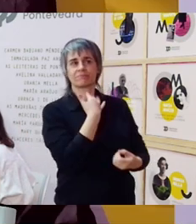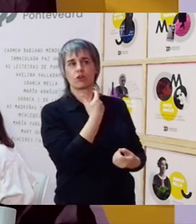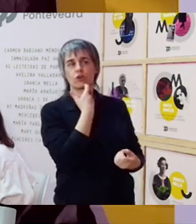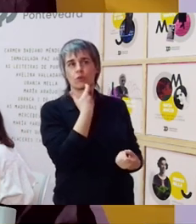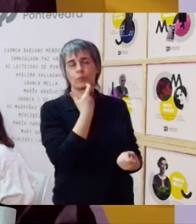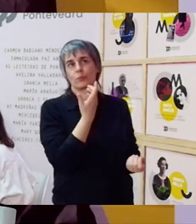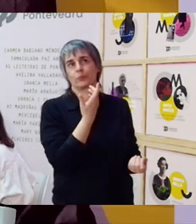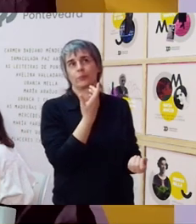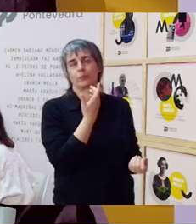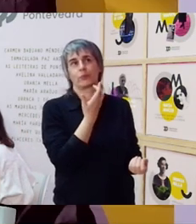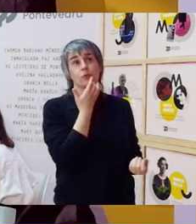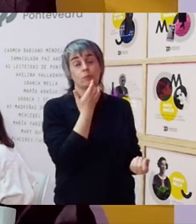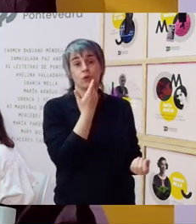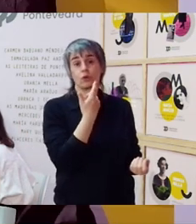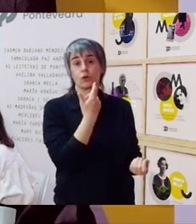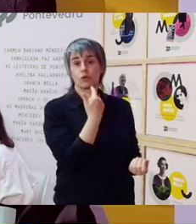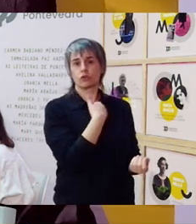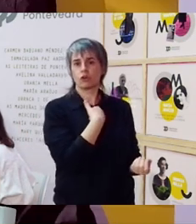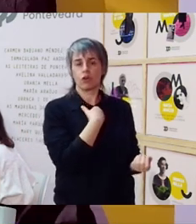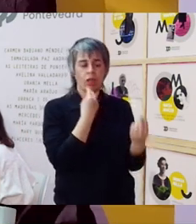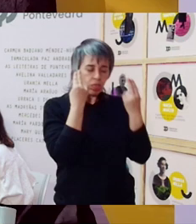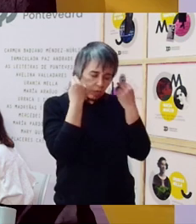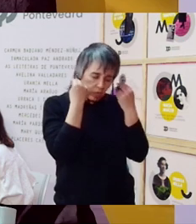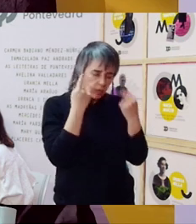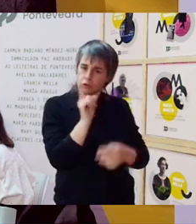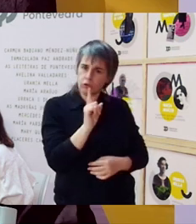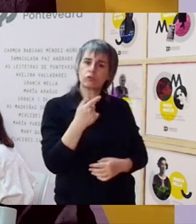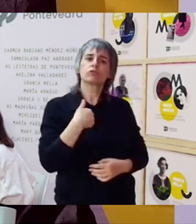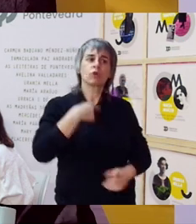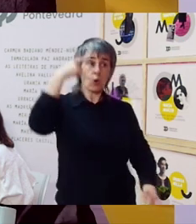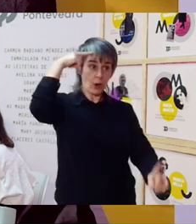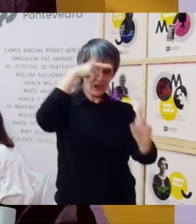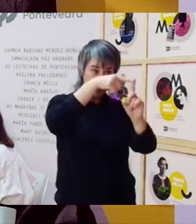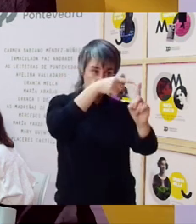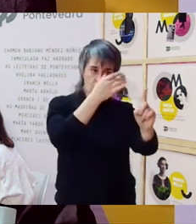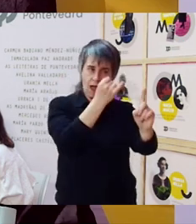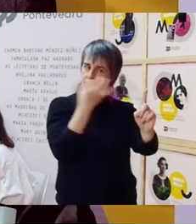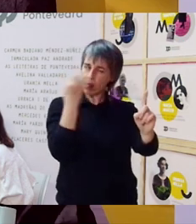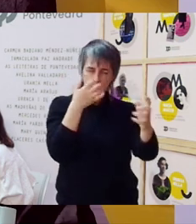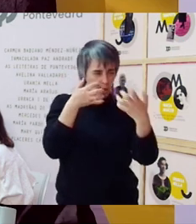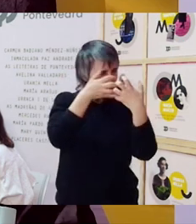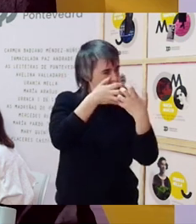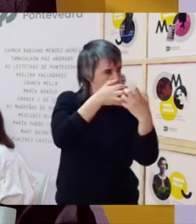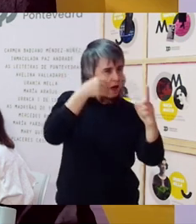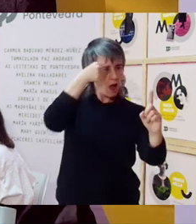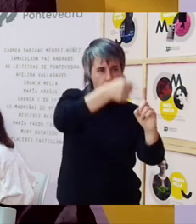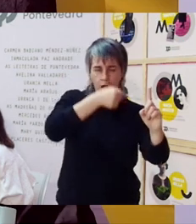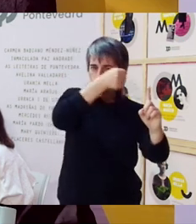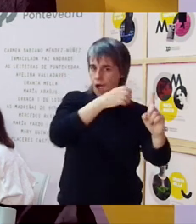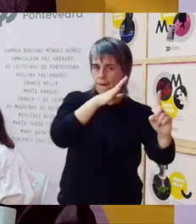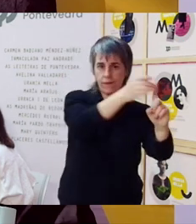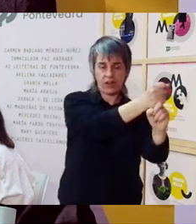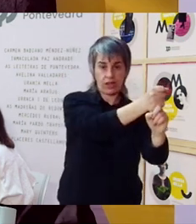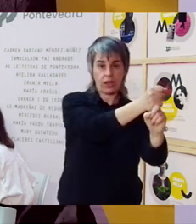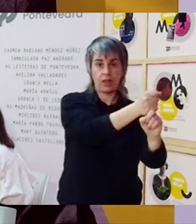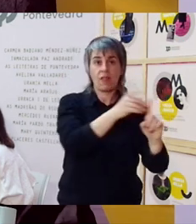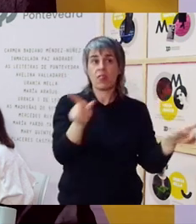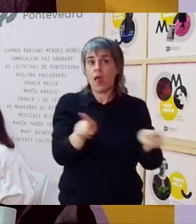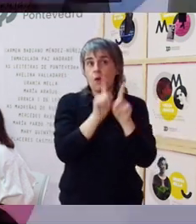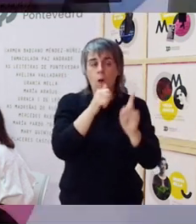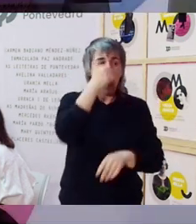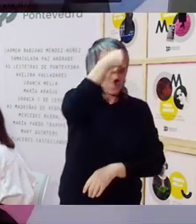arredrar, que si tes metas telas que cumplir, que ser home ou muller non é ser, o importante é ser